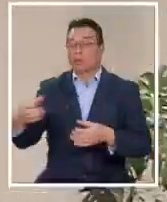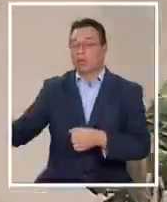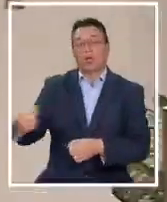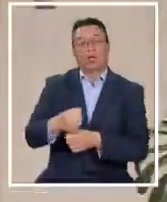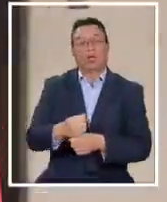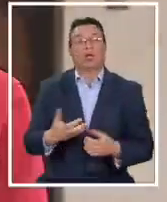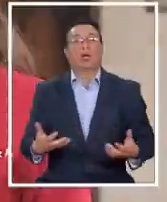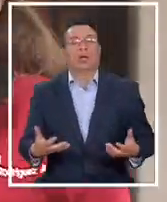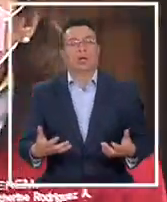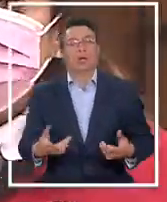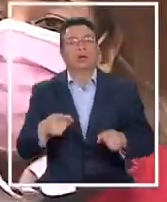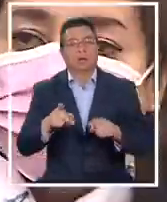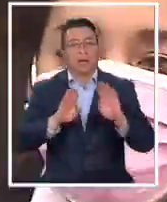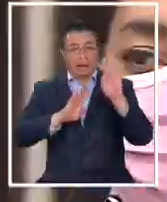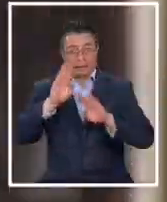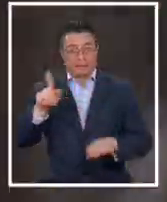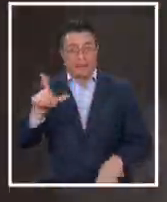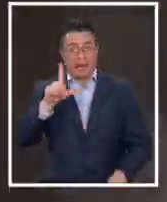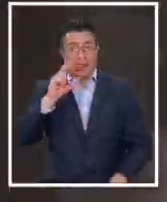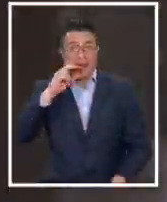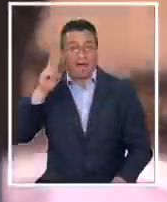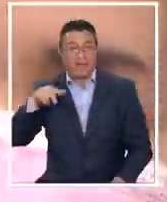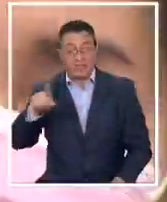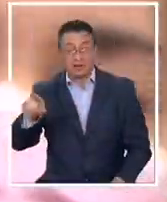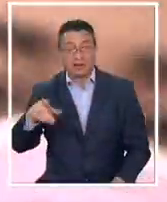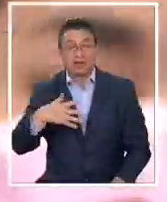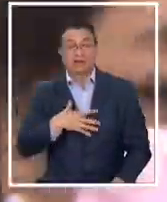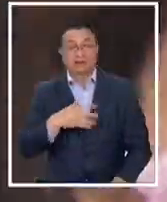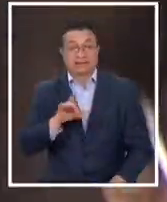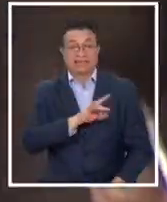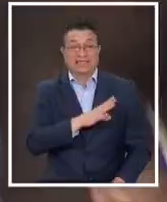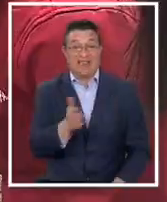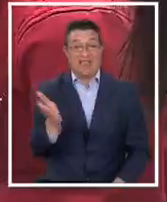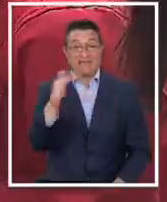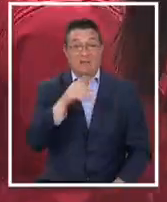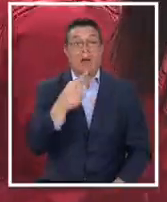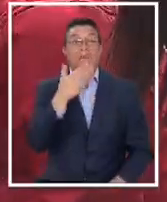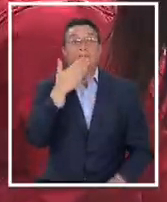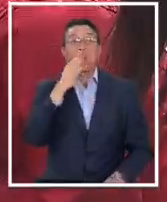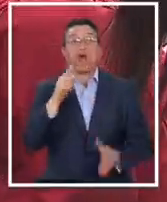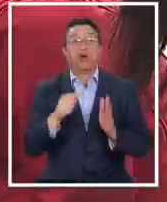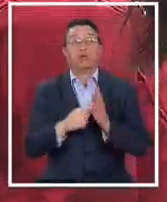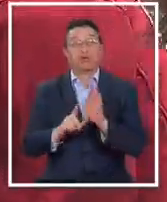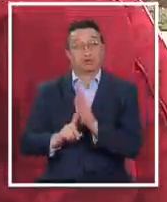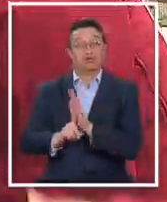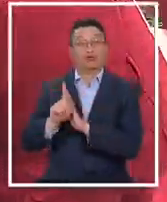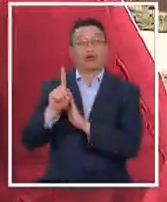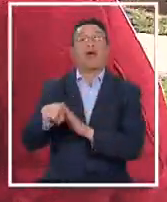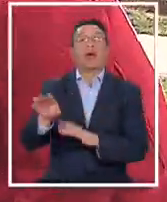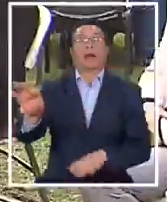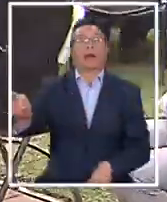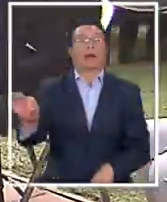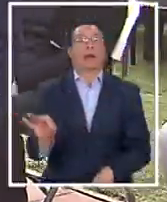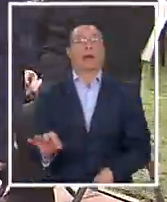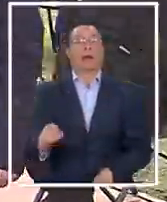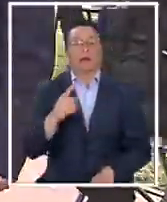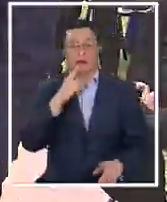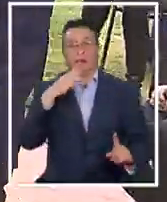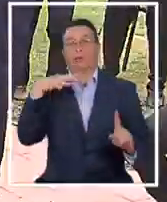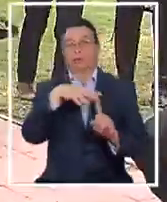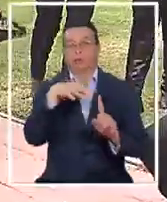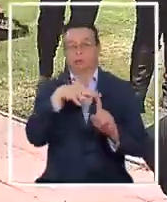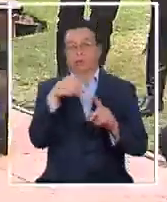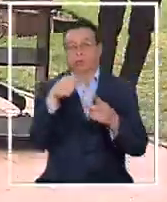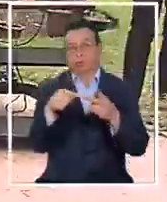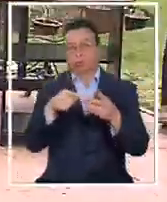Y tres, porque ese candidato es Joaquín Lavín, la carta presidencial de Chile Vamos mejor posicionada en las encuestas, criticado por diversos hechos